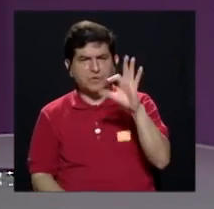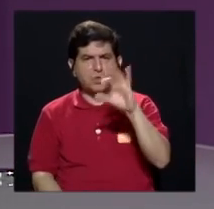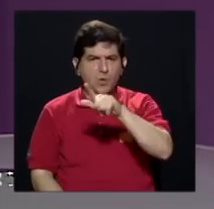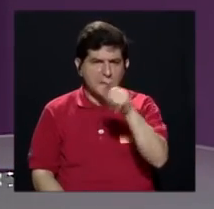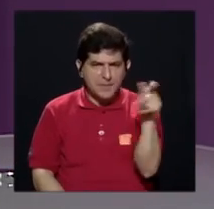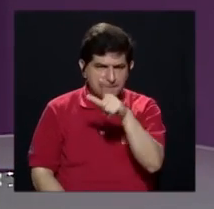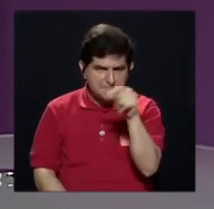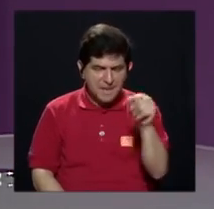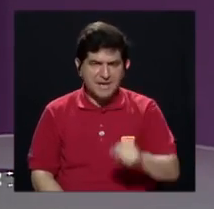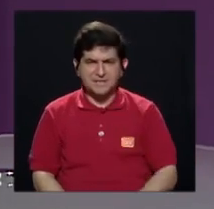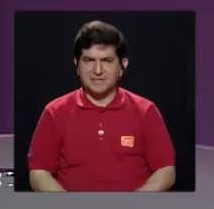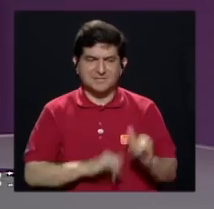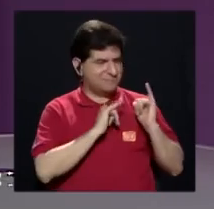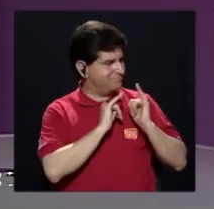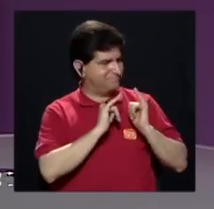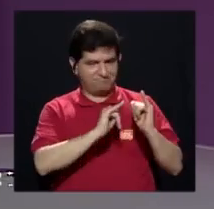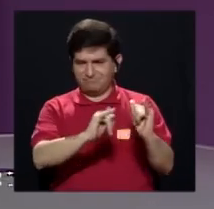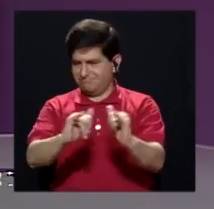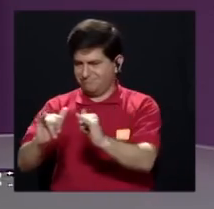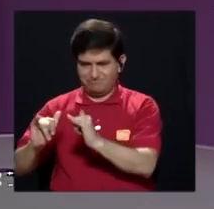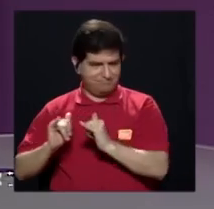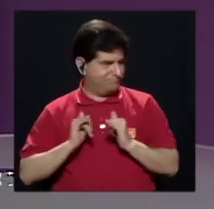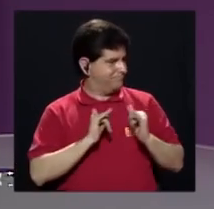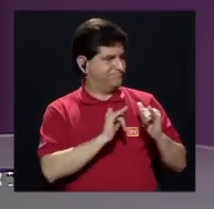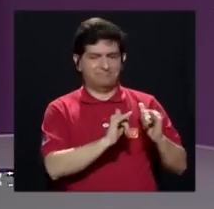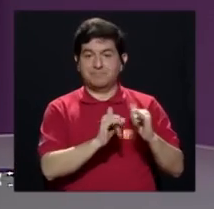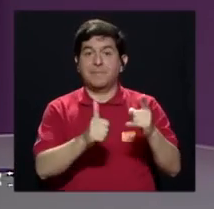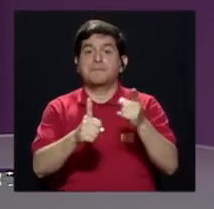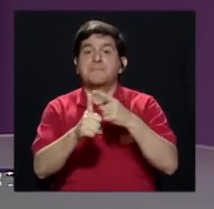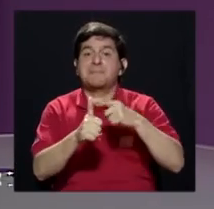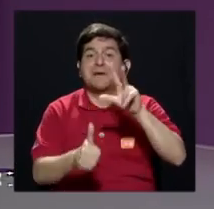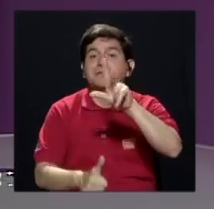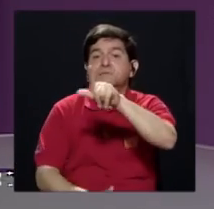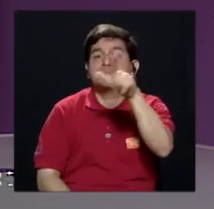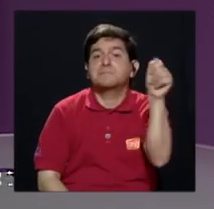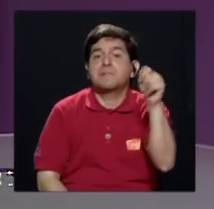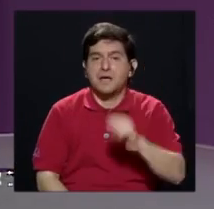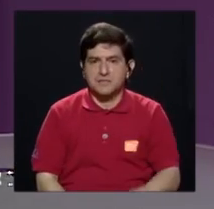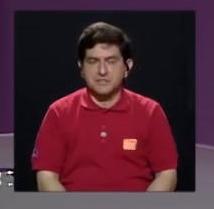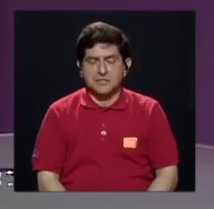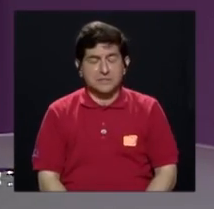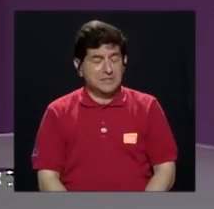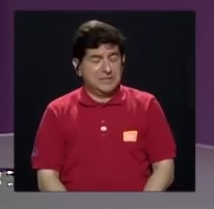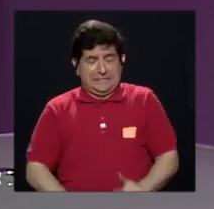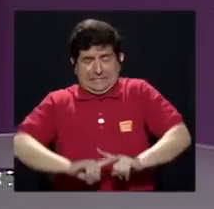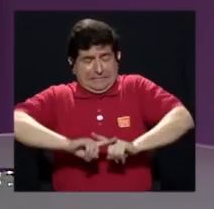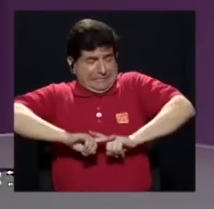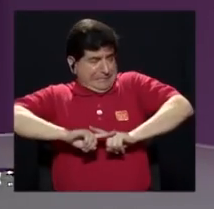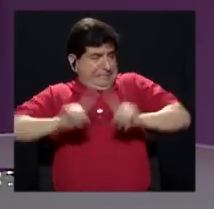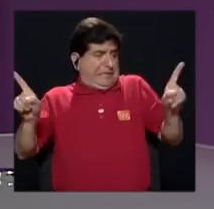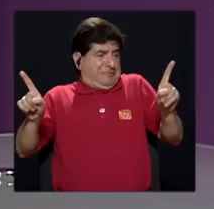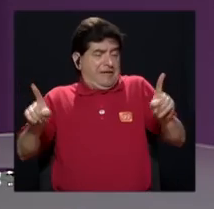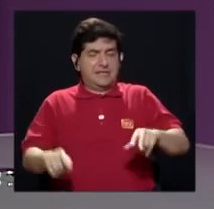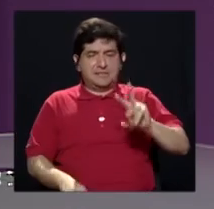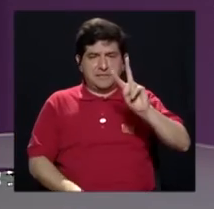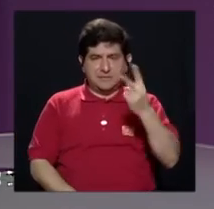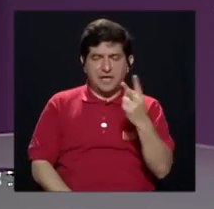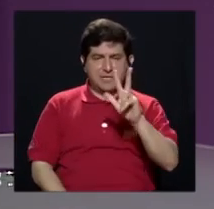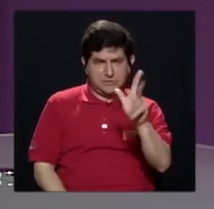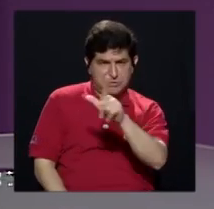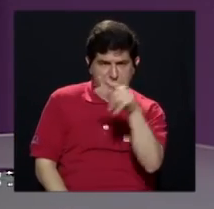no son homogéneos sino que tenemos el primer trimestre que es radicalmente diferente al segundo trimestre